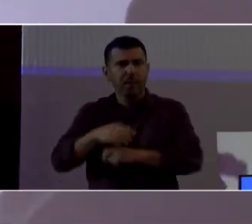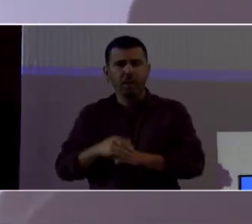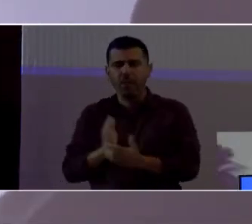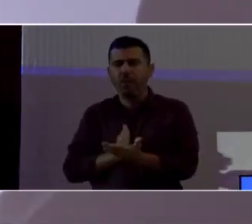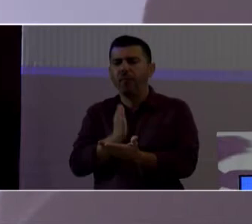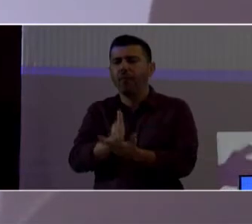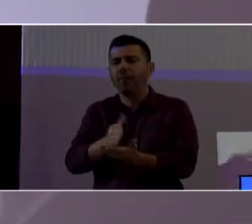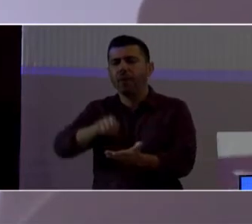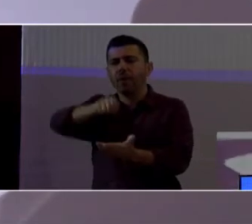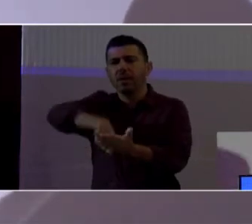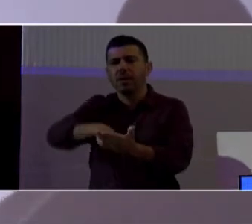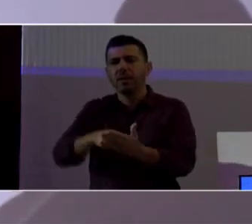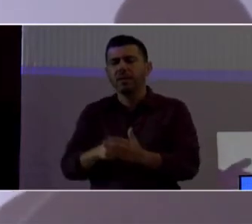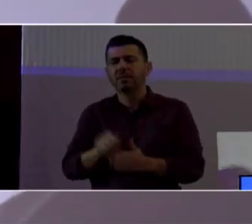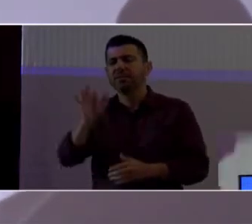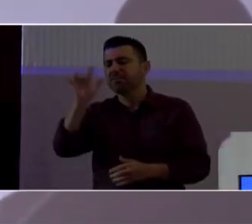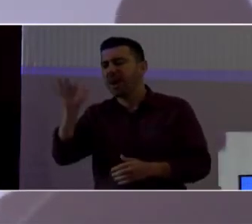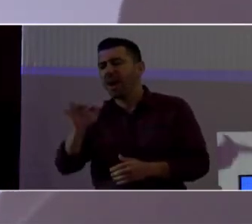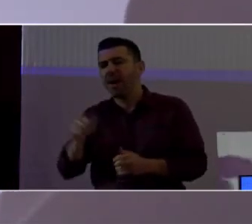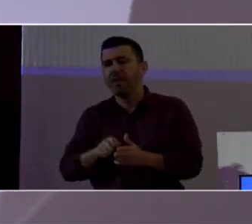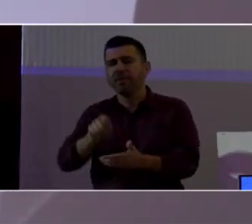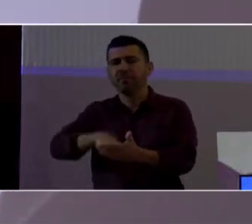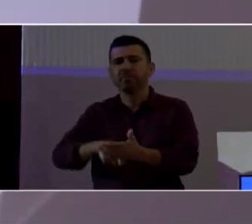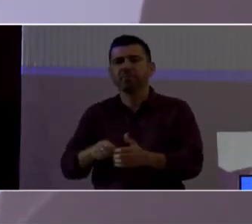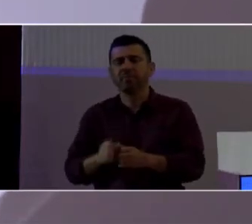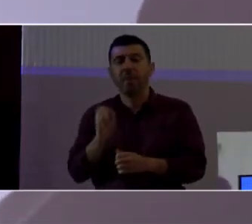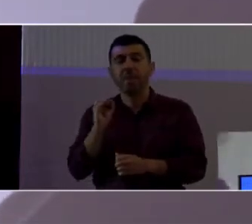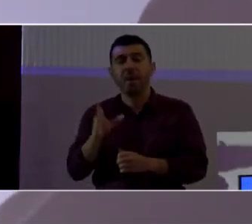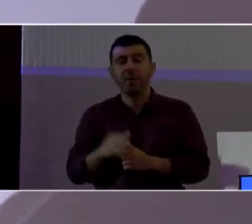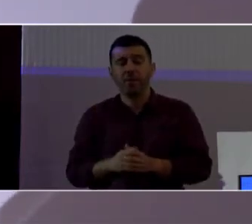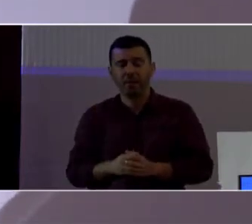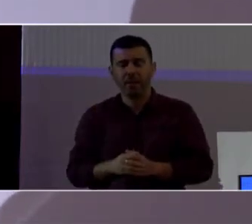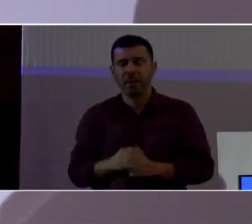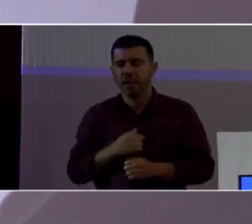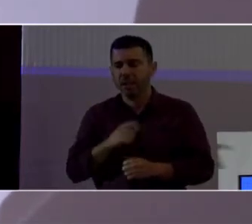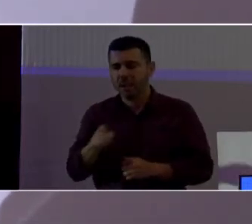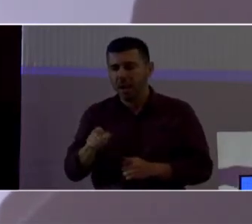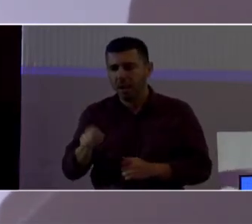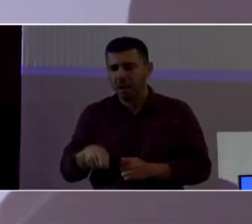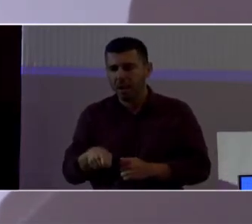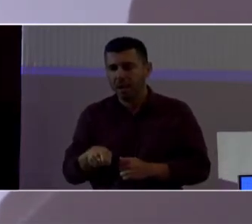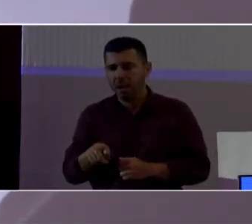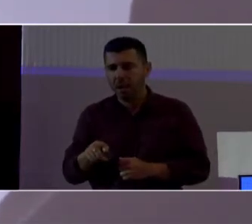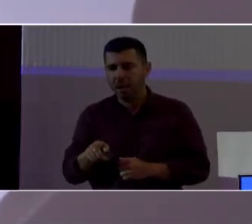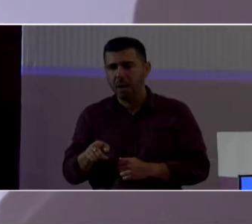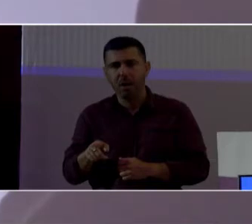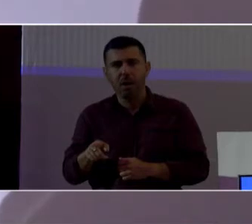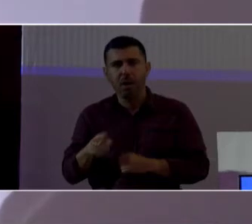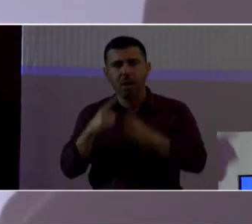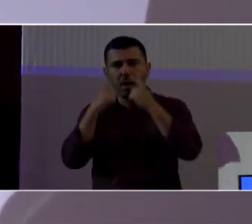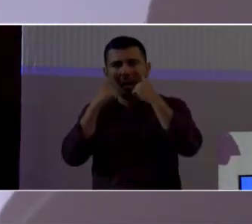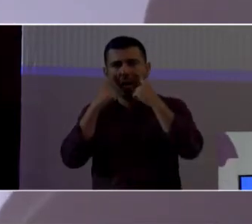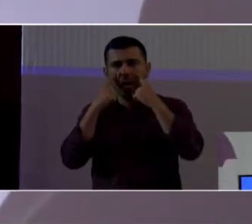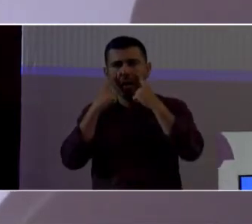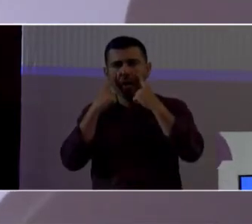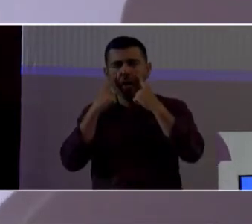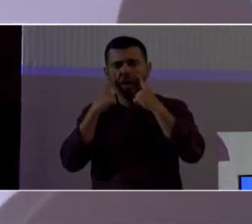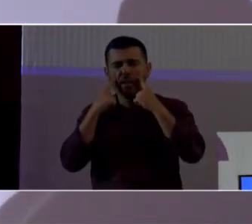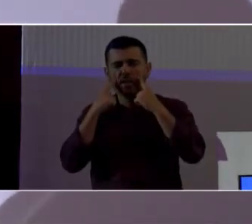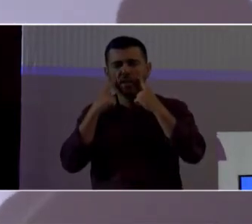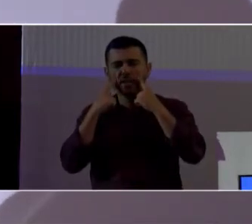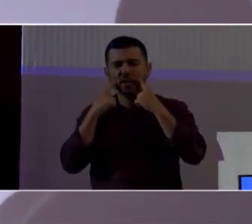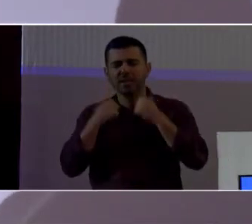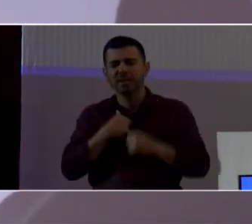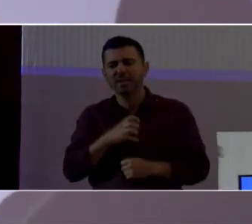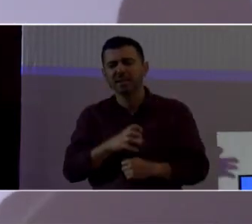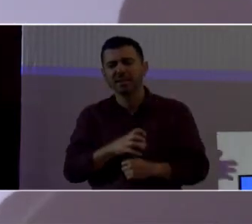cajero a revisar, porque me dijeron, vaya, mire, revisé, yo lloré. Ese día, frente a ese cajero con la compañera que trabaja